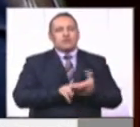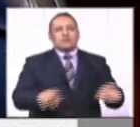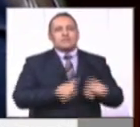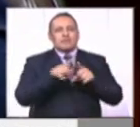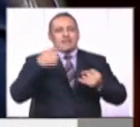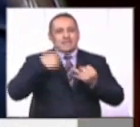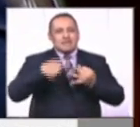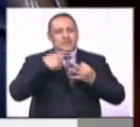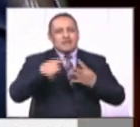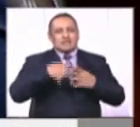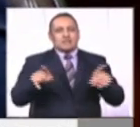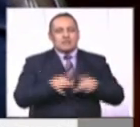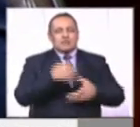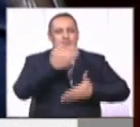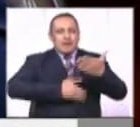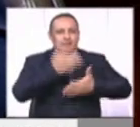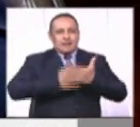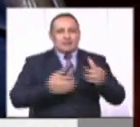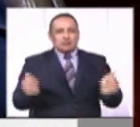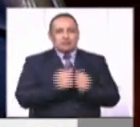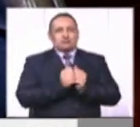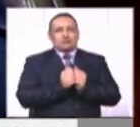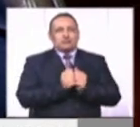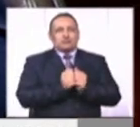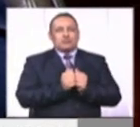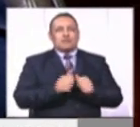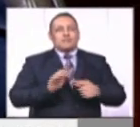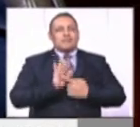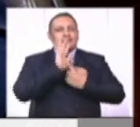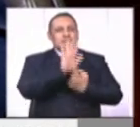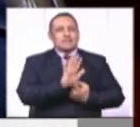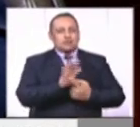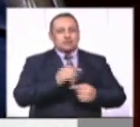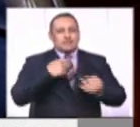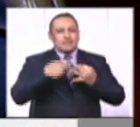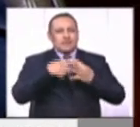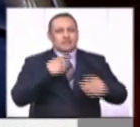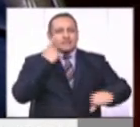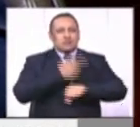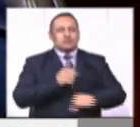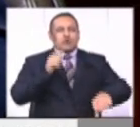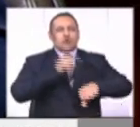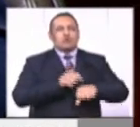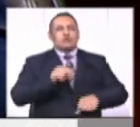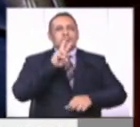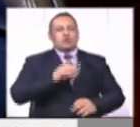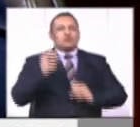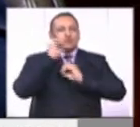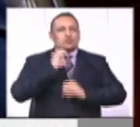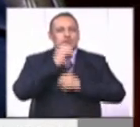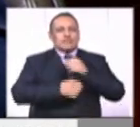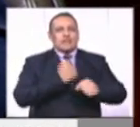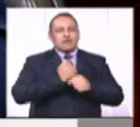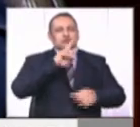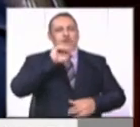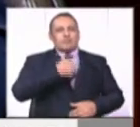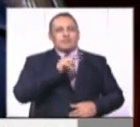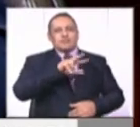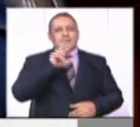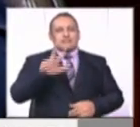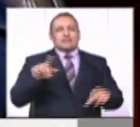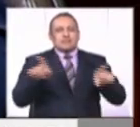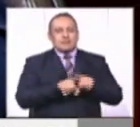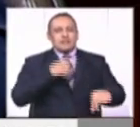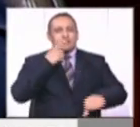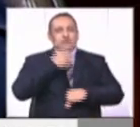demás documentación anexa presentando sus descargos con fecha 2 de octubre de 2023 El